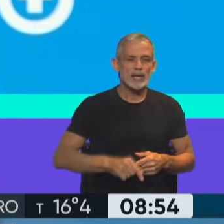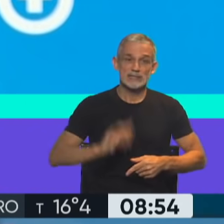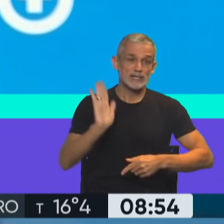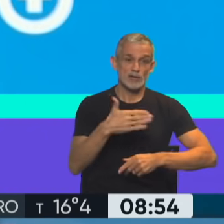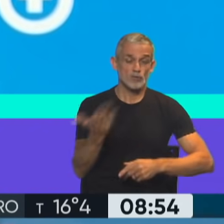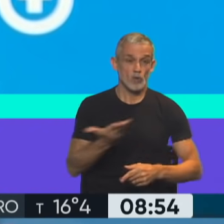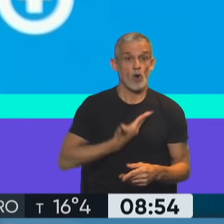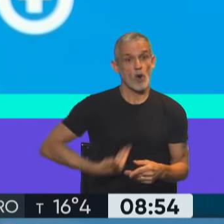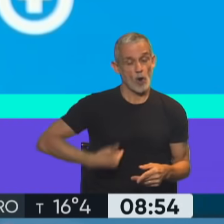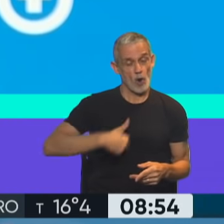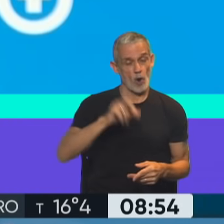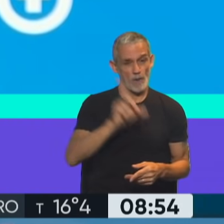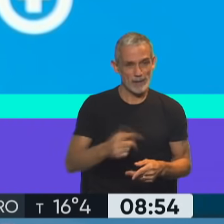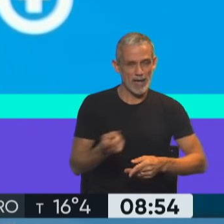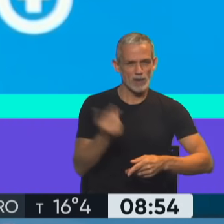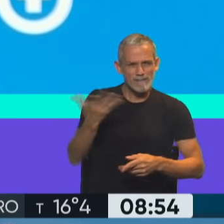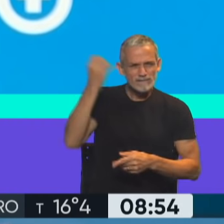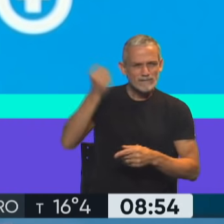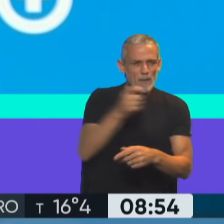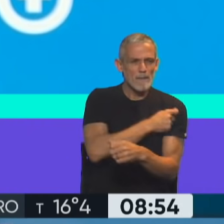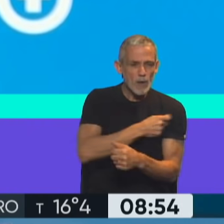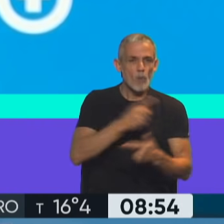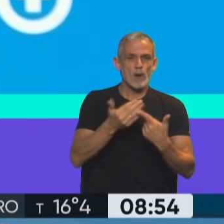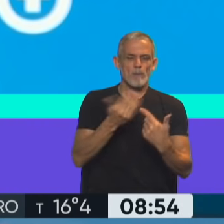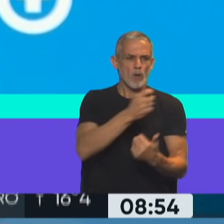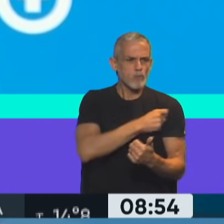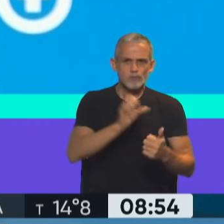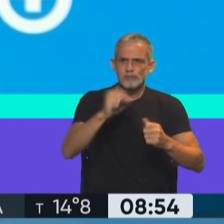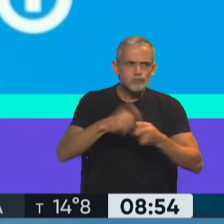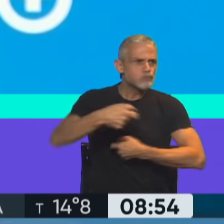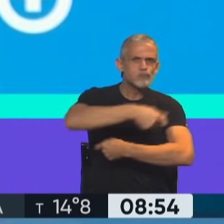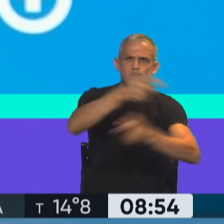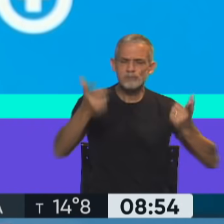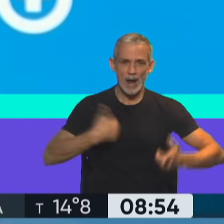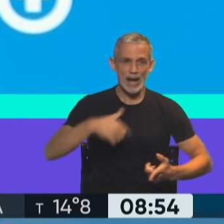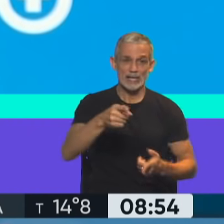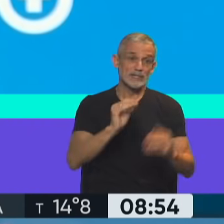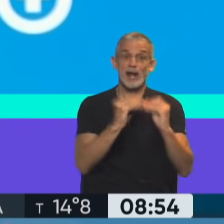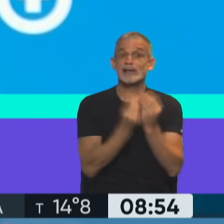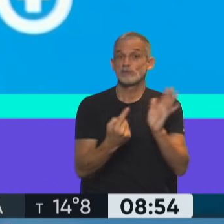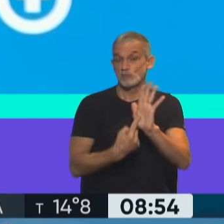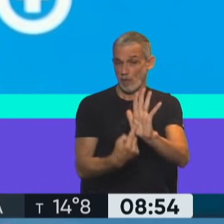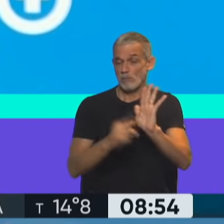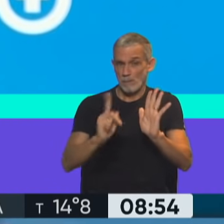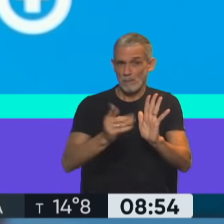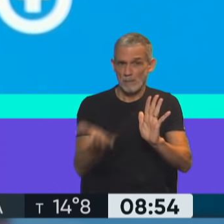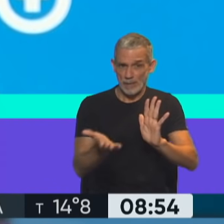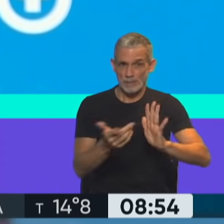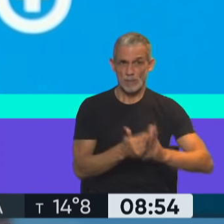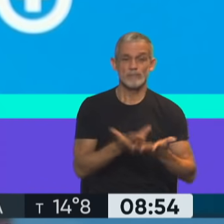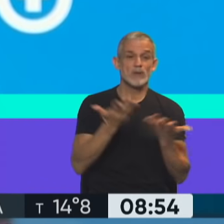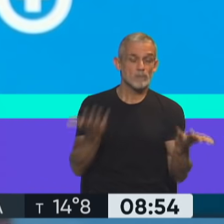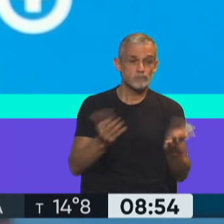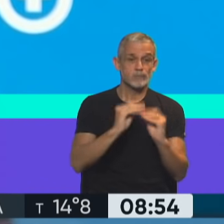hizo nuestro gobierno en conseguir las vacunas, en poder aplicarlas, en distribuirlas, estos son los resultados que hoy tenemos, con lo cual